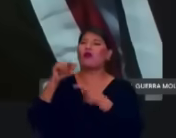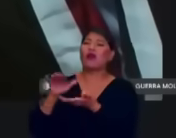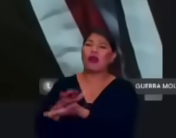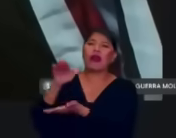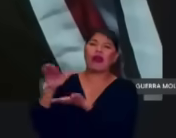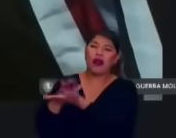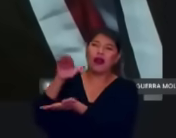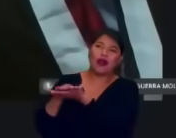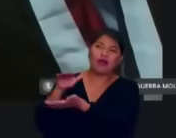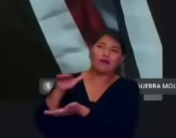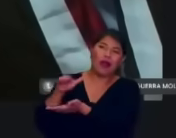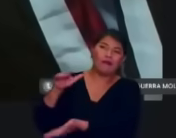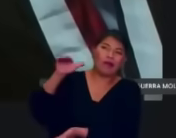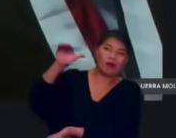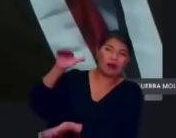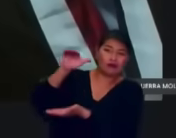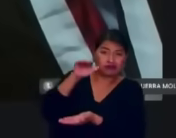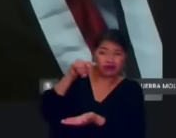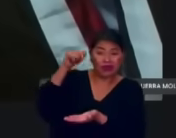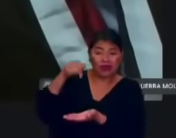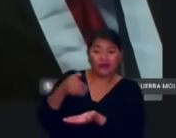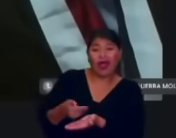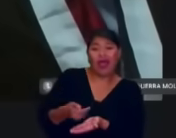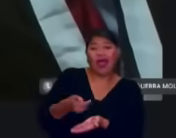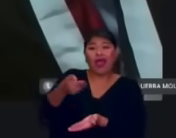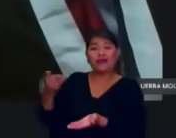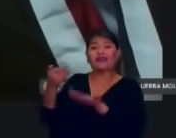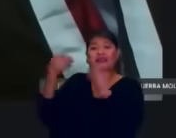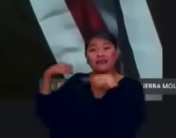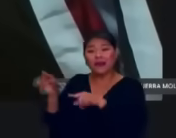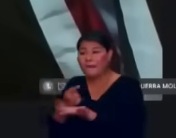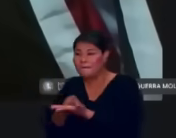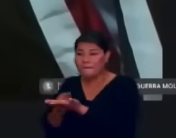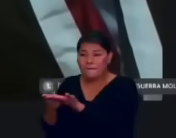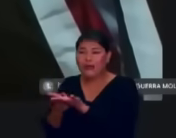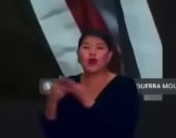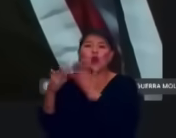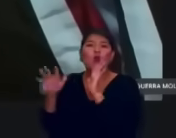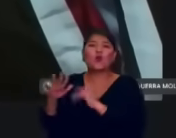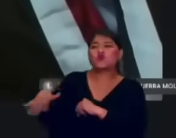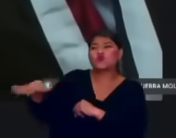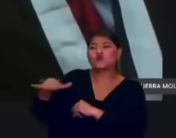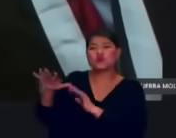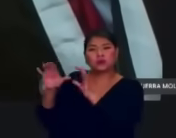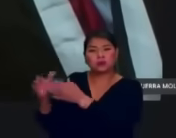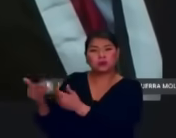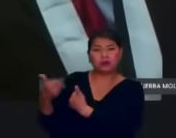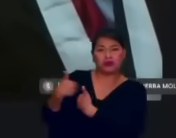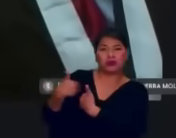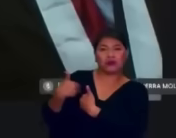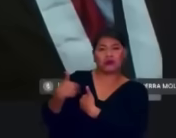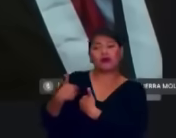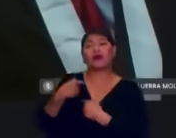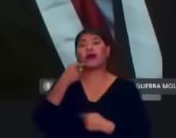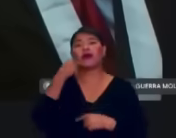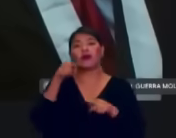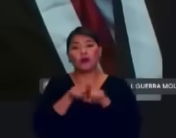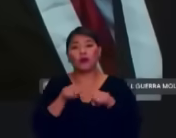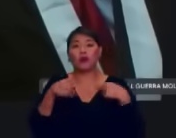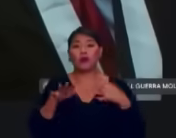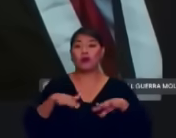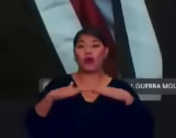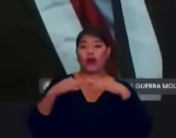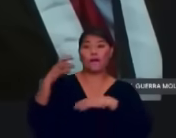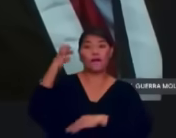una una acción preparada para derrocar a mi gobierno pero no se puede más allá de cualquier interés